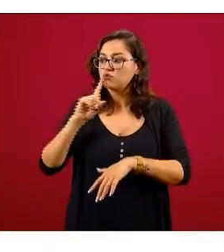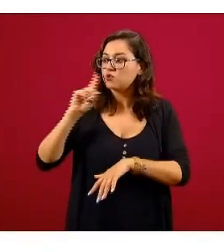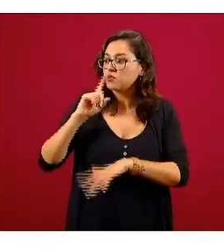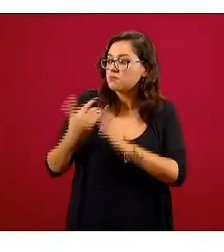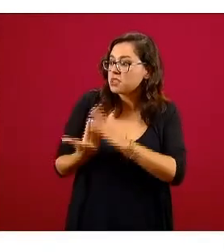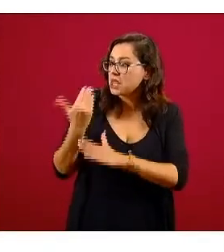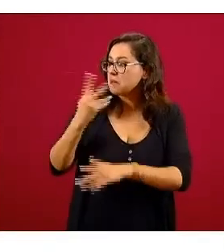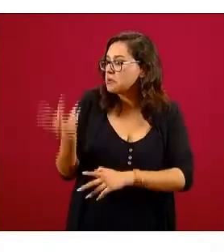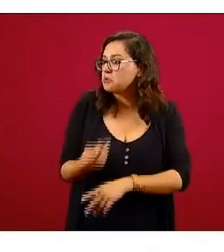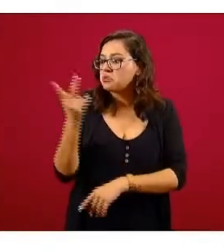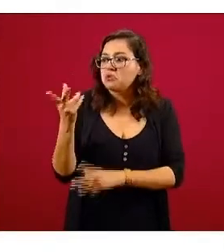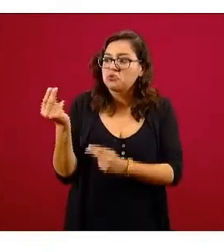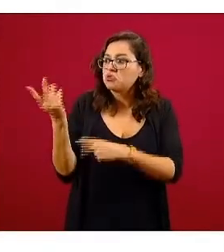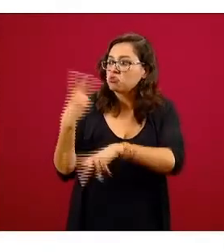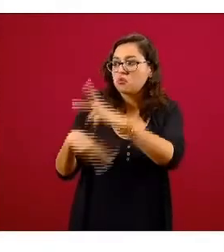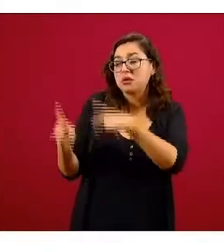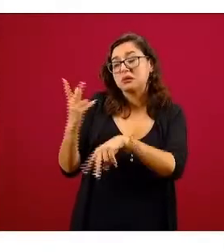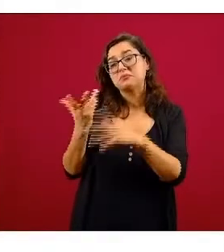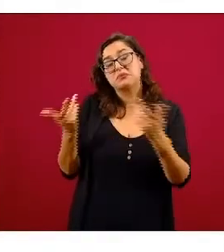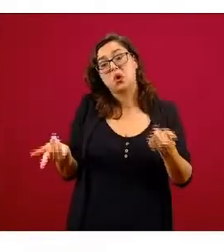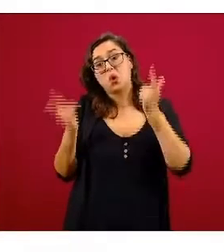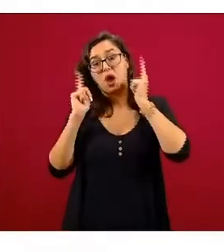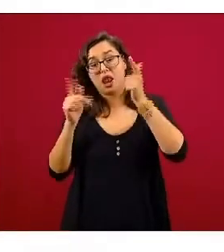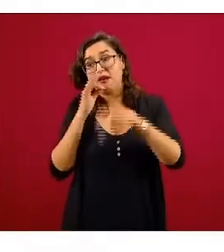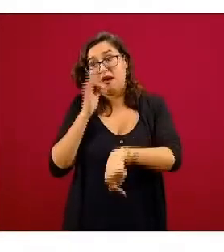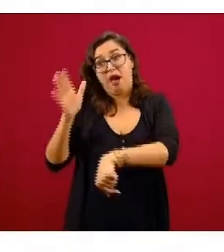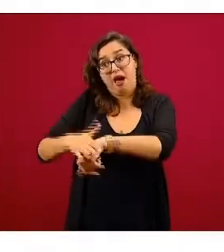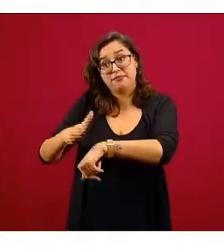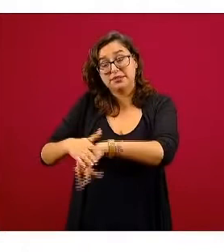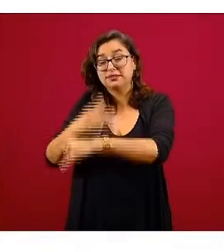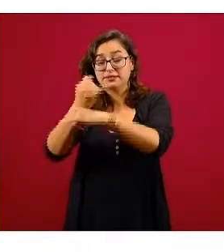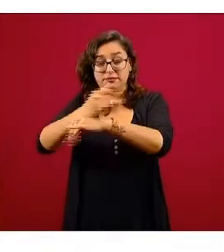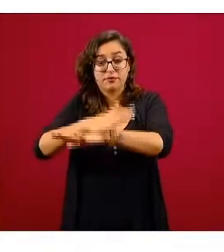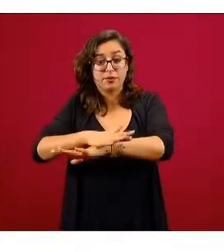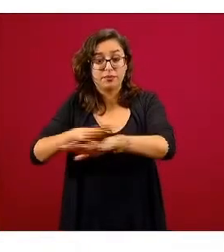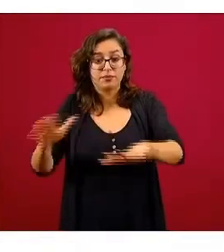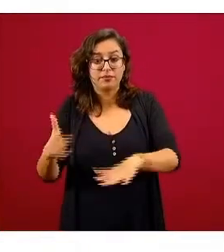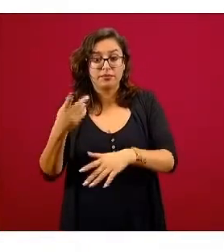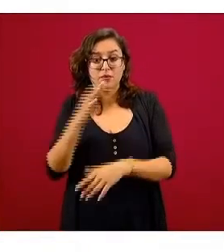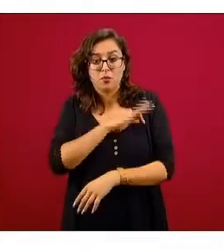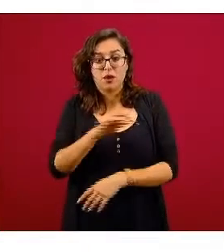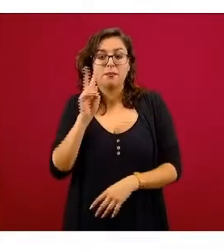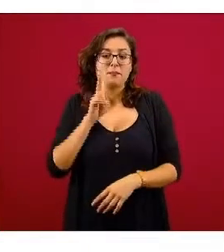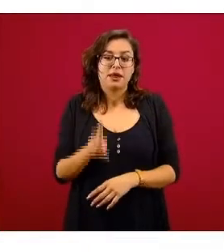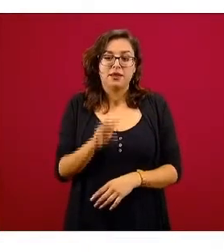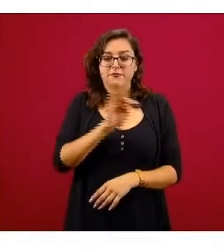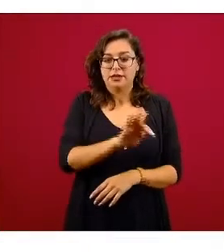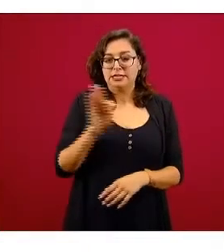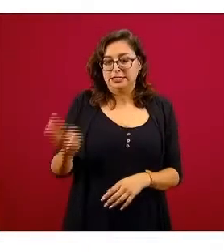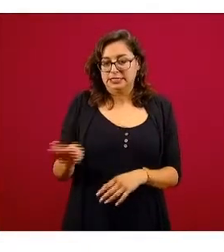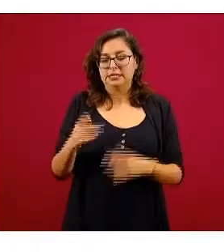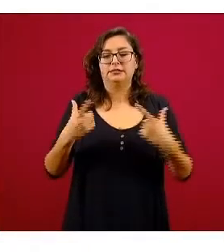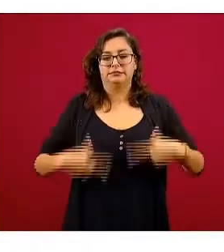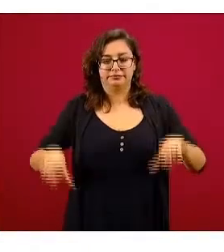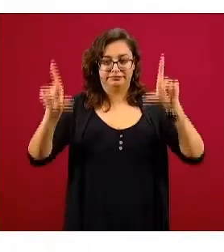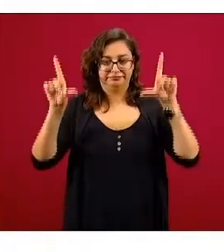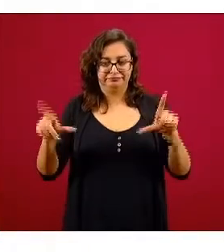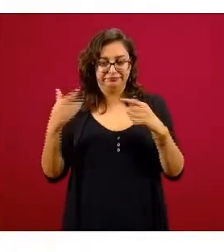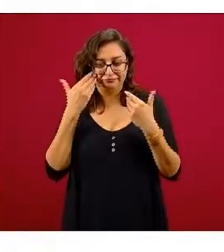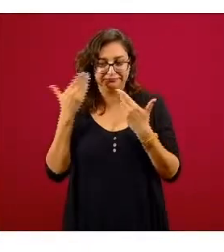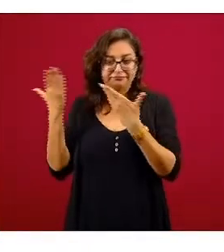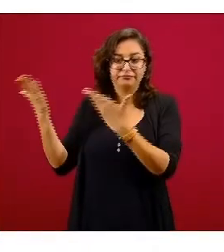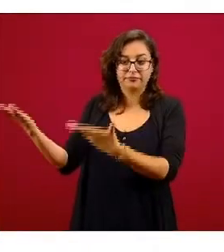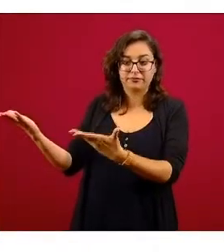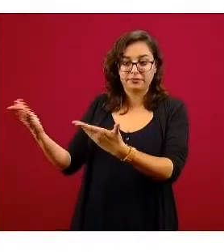que se entere o alguien le comparte esta información. Este es el calendario, este es el por qué la vacuna